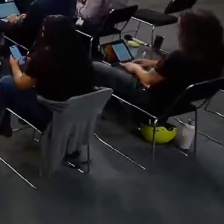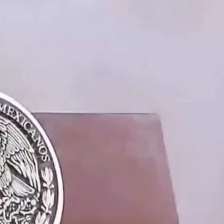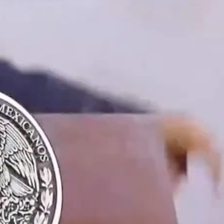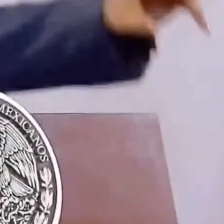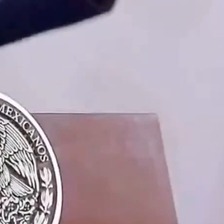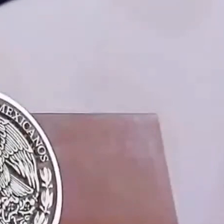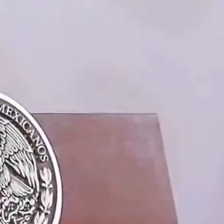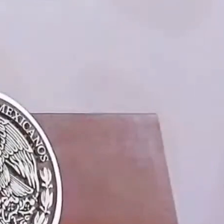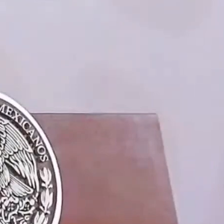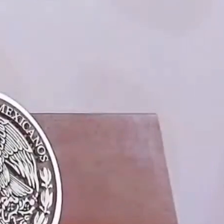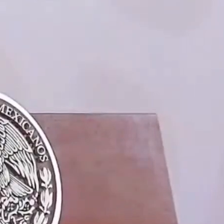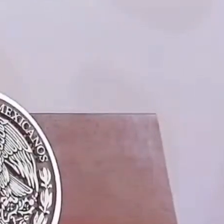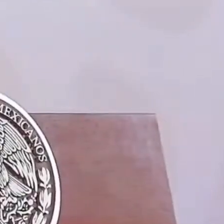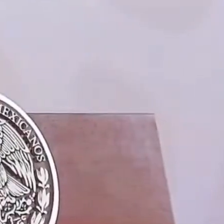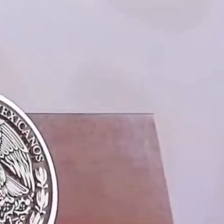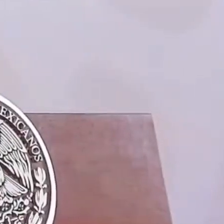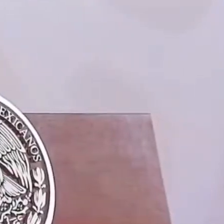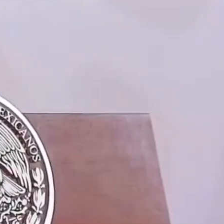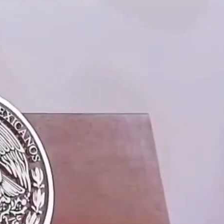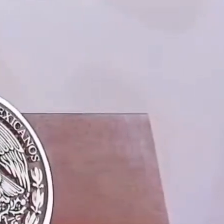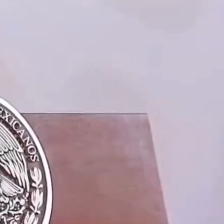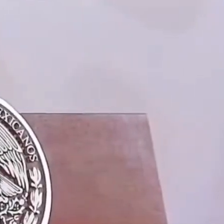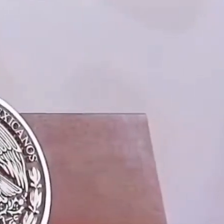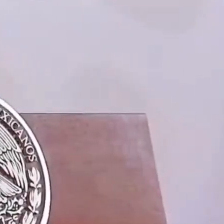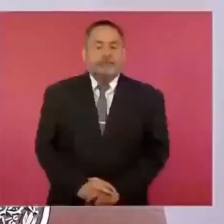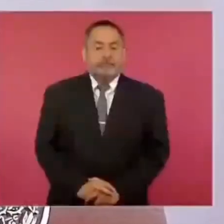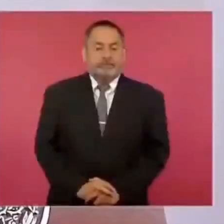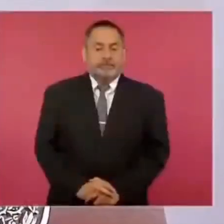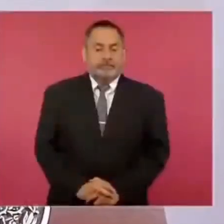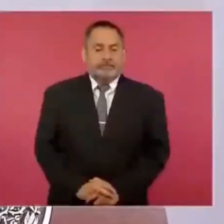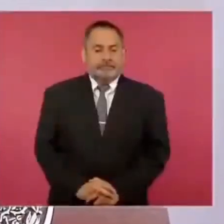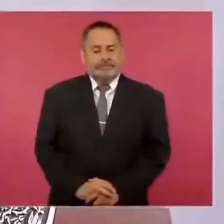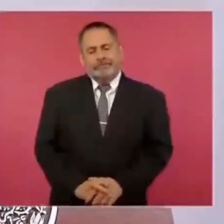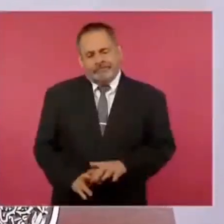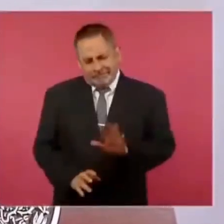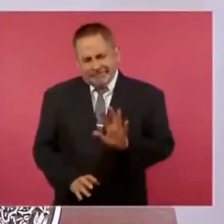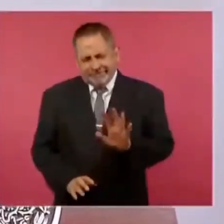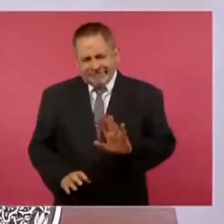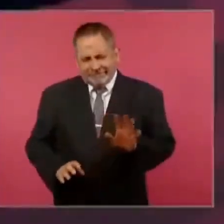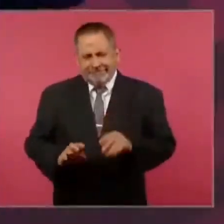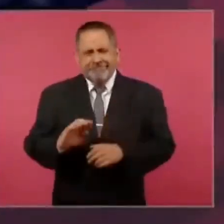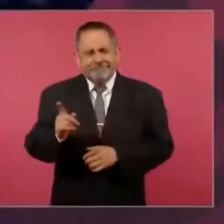Me retracto porque no me vayan a afectar, pero sí, la gente sabe.